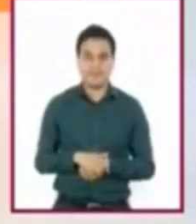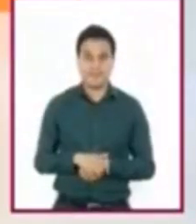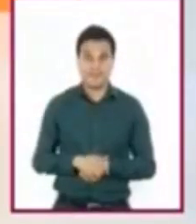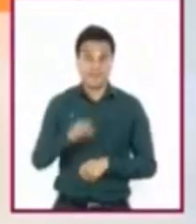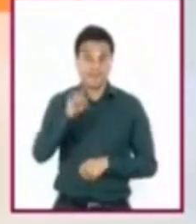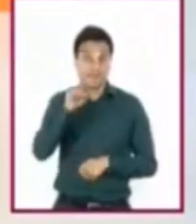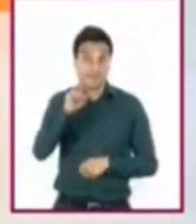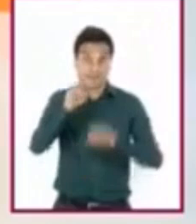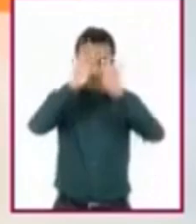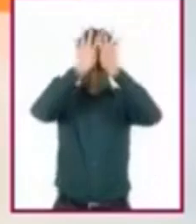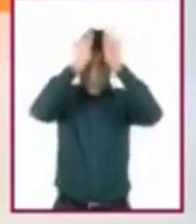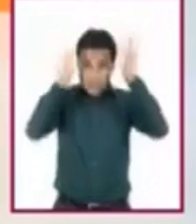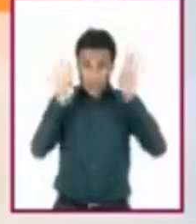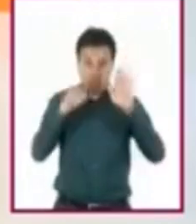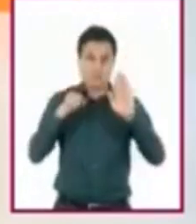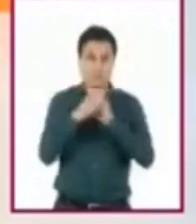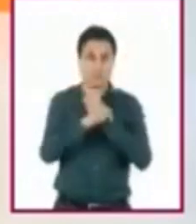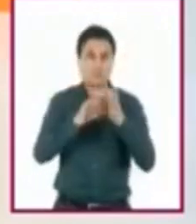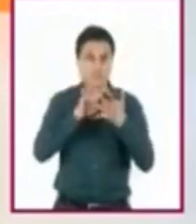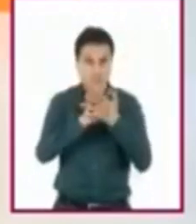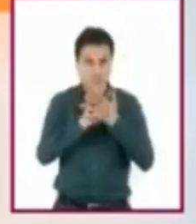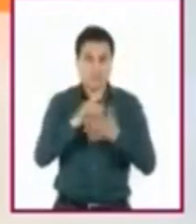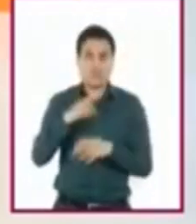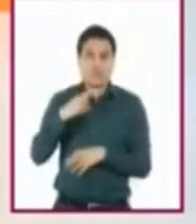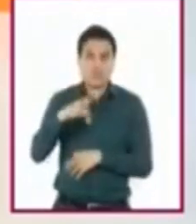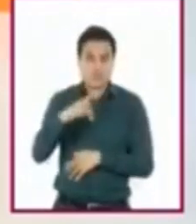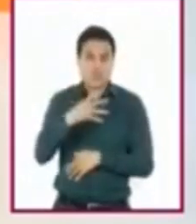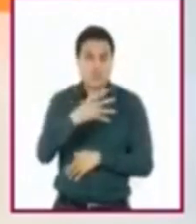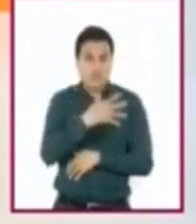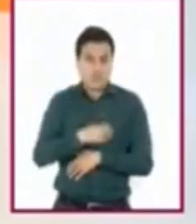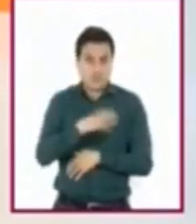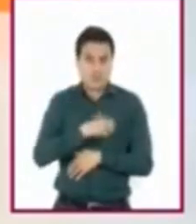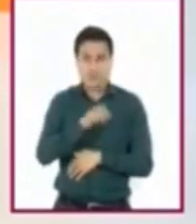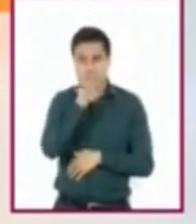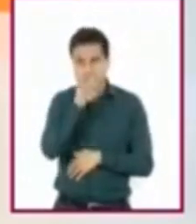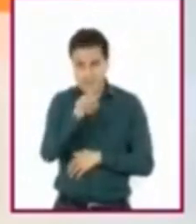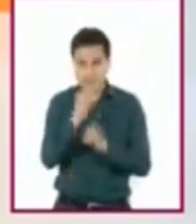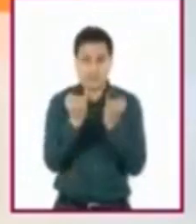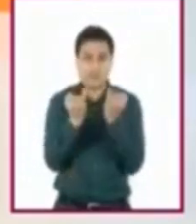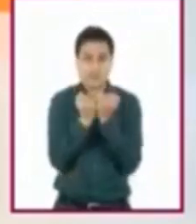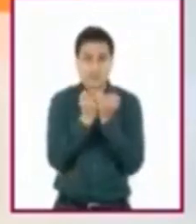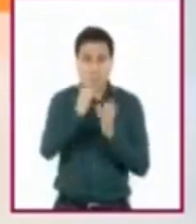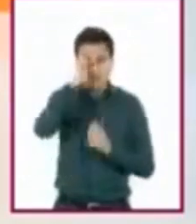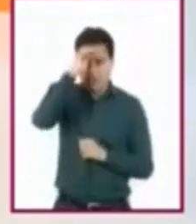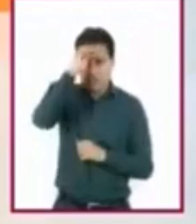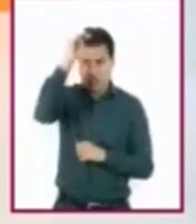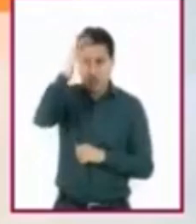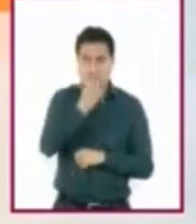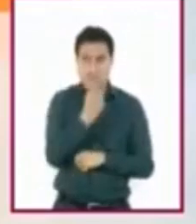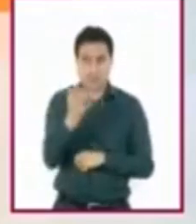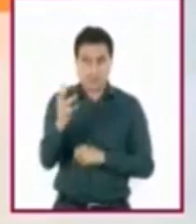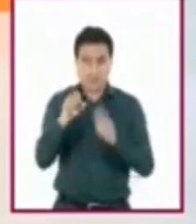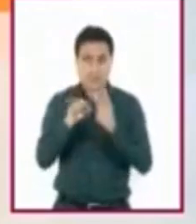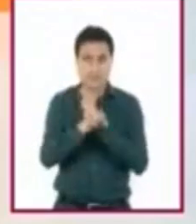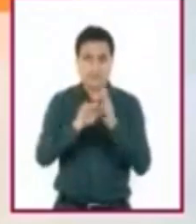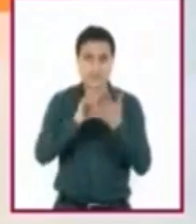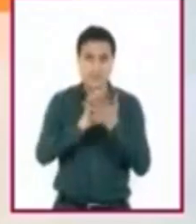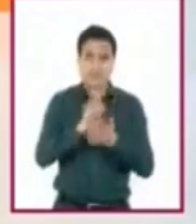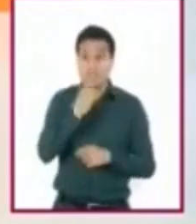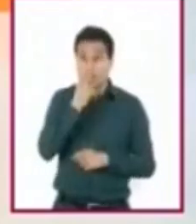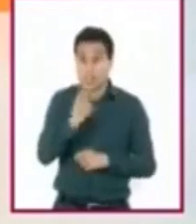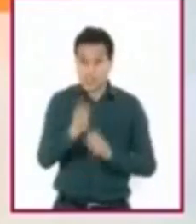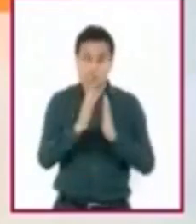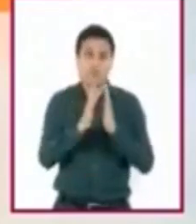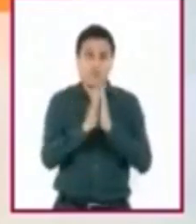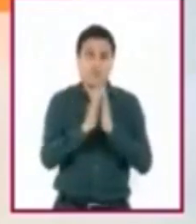todavía estaba preso, y un hijo suyo, con otros muchos señores que al principio se habían tomado, dijo que le sacasen a las azoteas